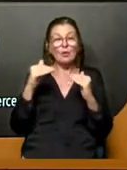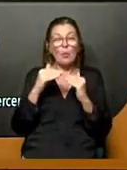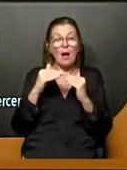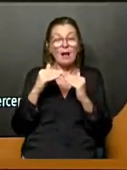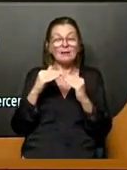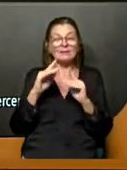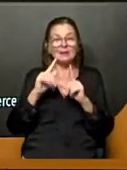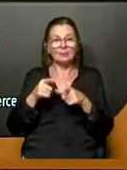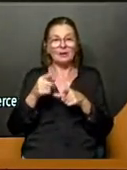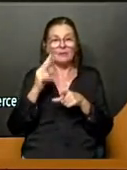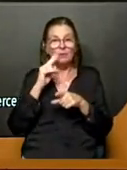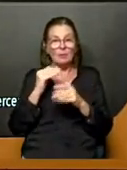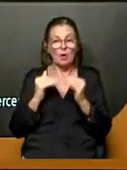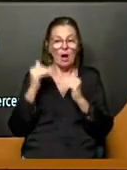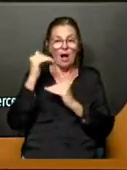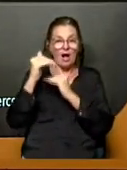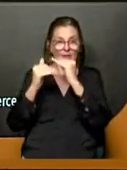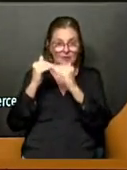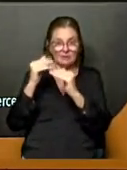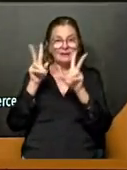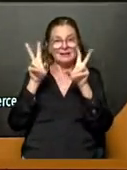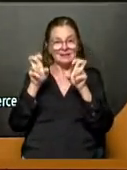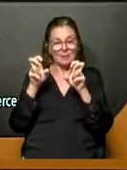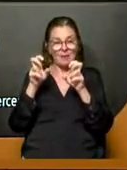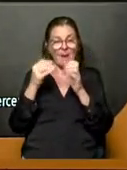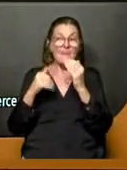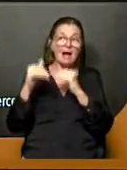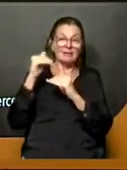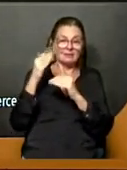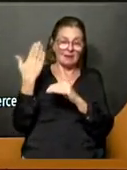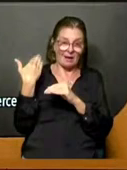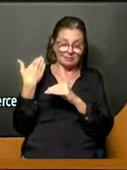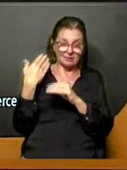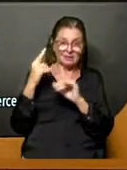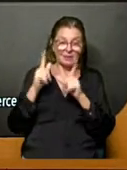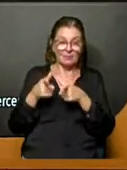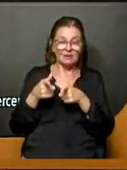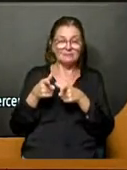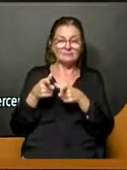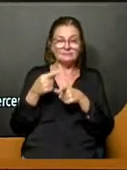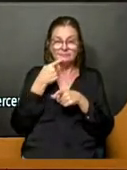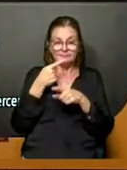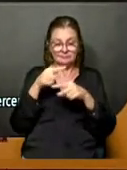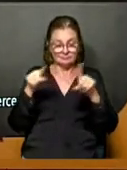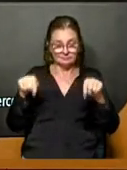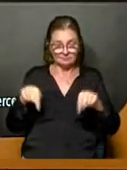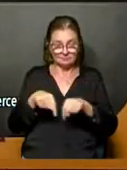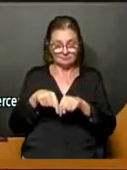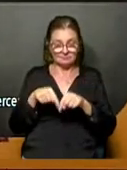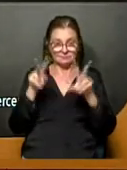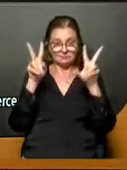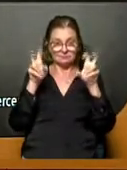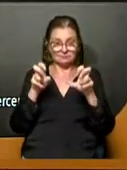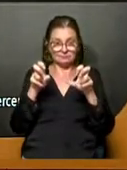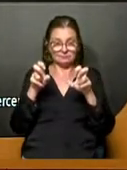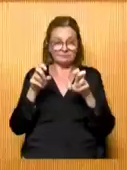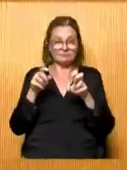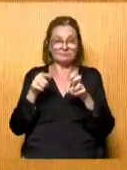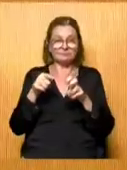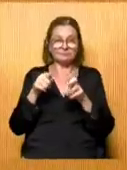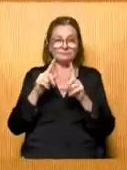prensa digital, que hay un crecimiento en la cantidad, digamos, de diarios de sesión que tratan el tema. Para la última